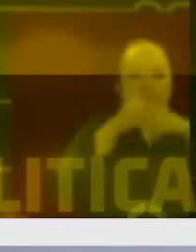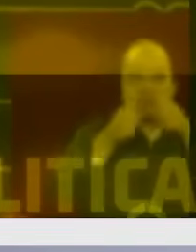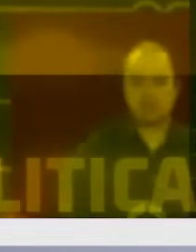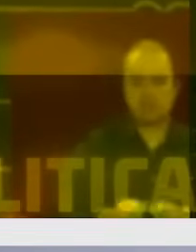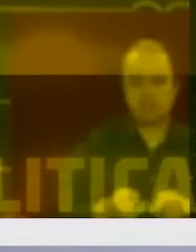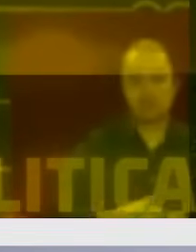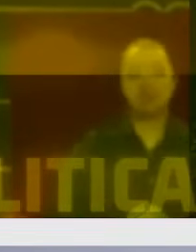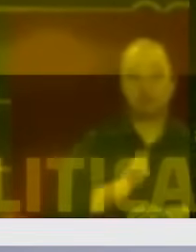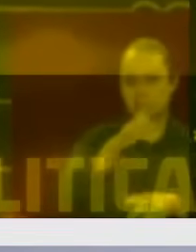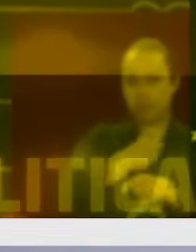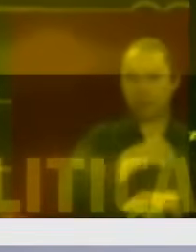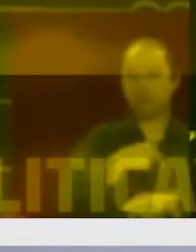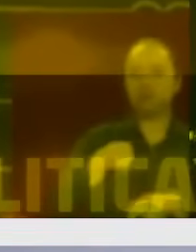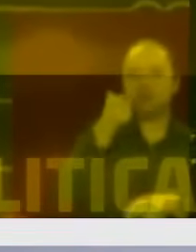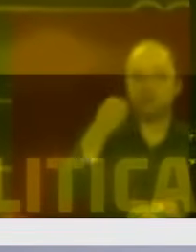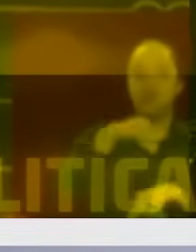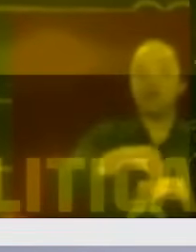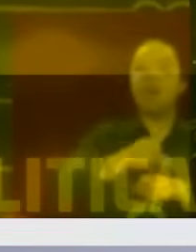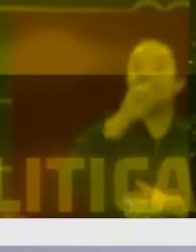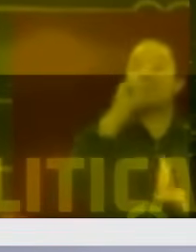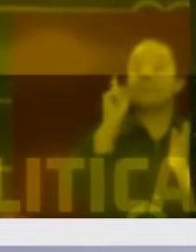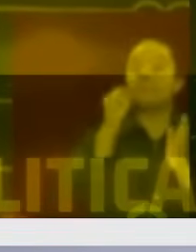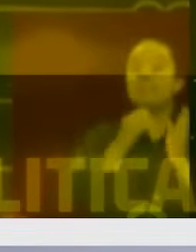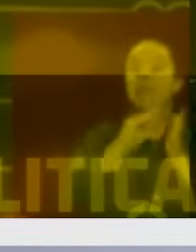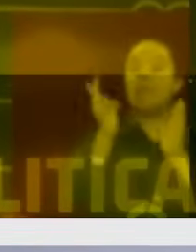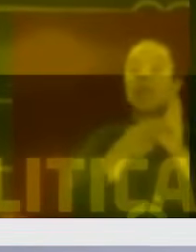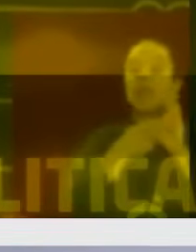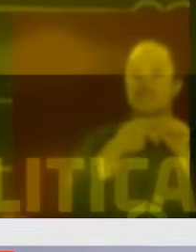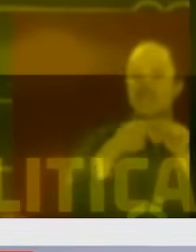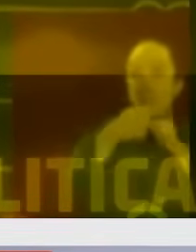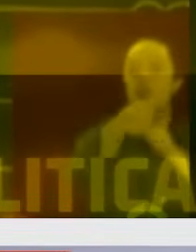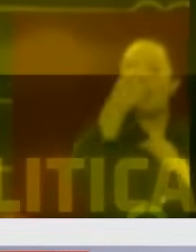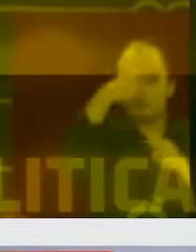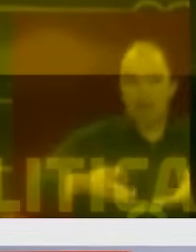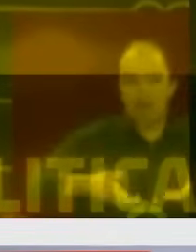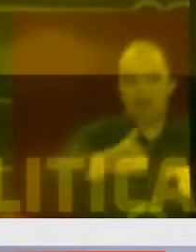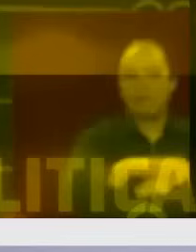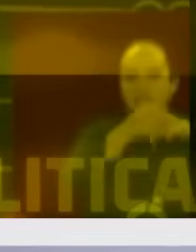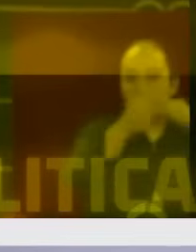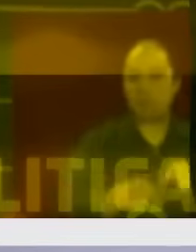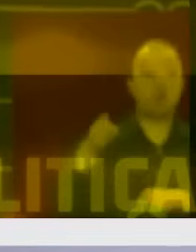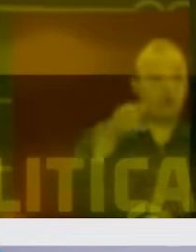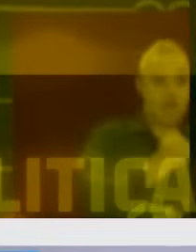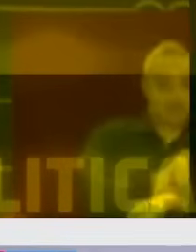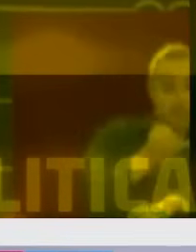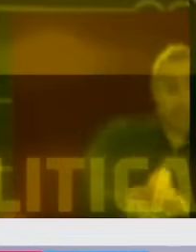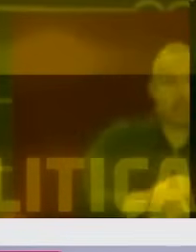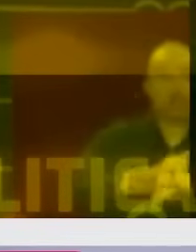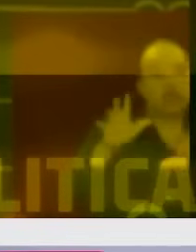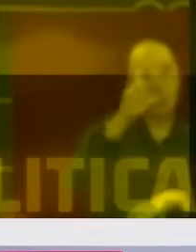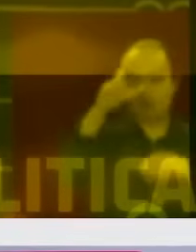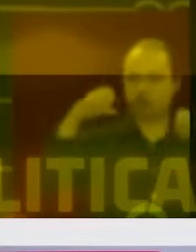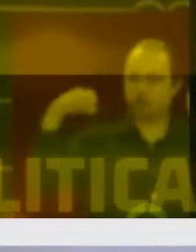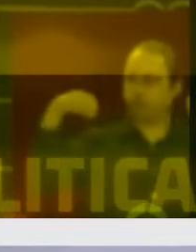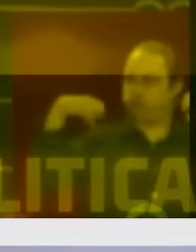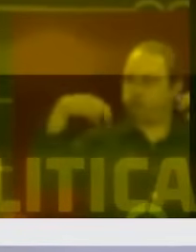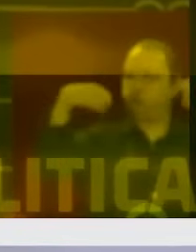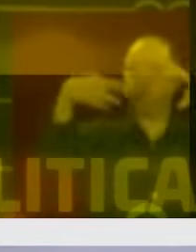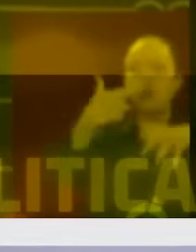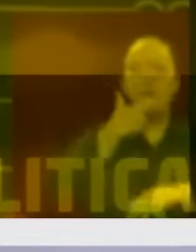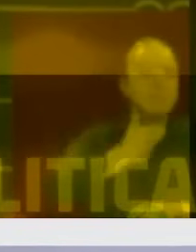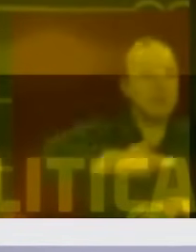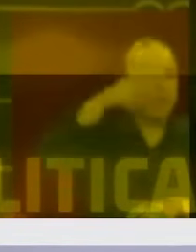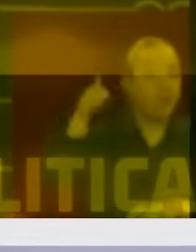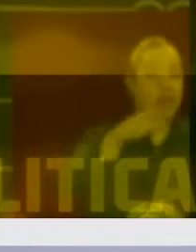que lleva casi un poco más de años gobernando que la izquierda aquí en la ciudad, y los resultados están contrarios, ¿no? El